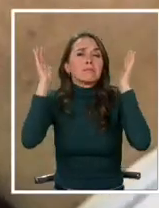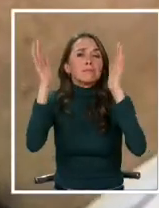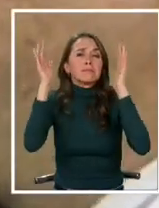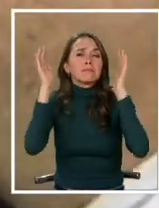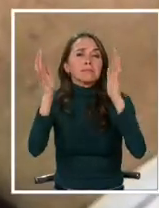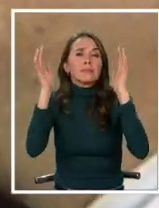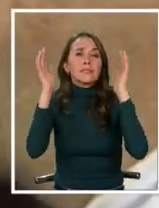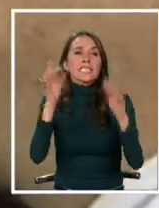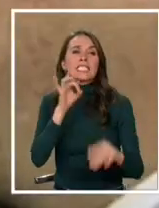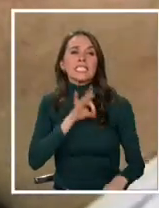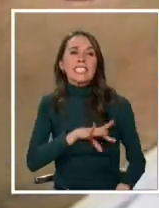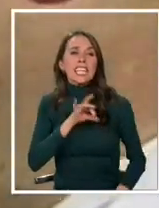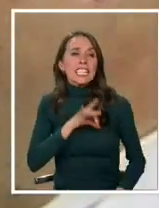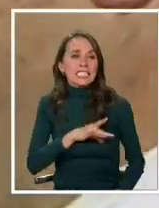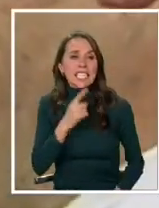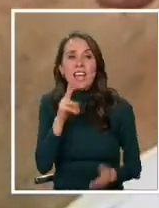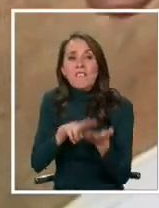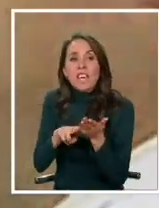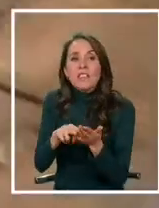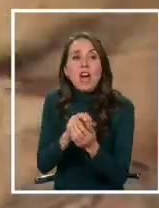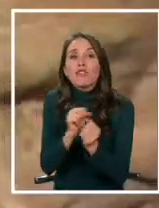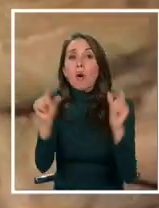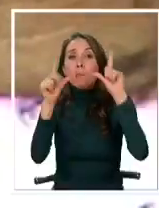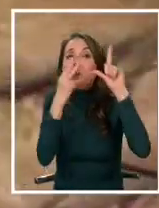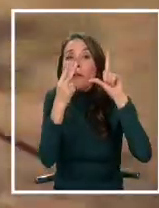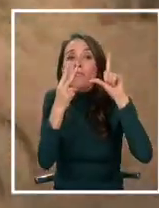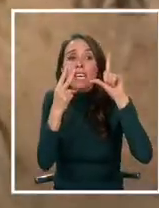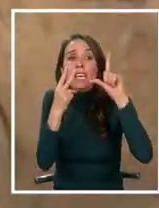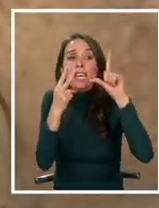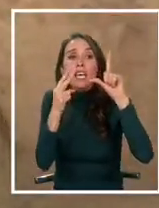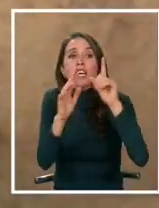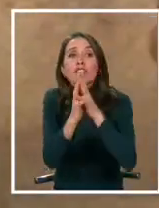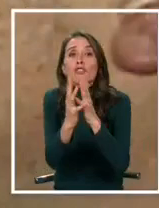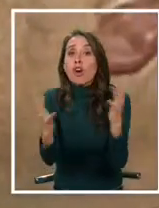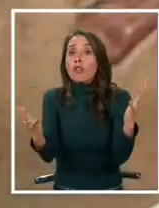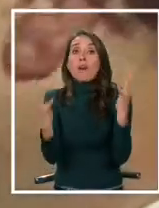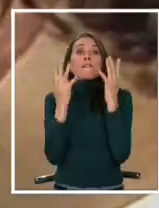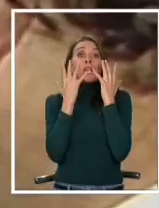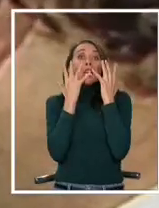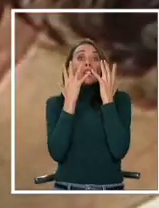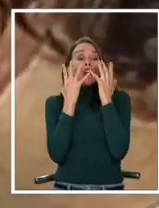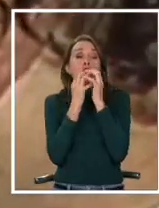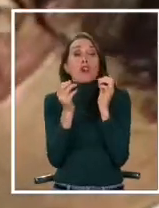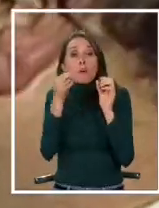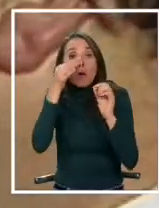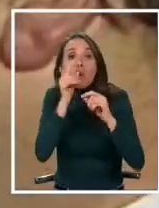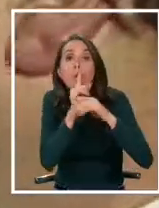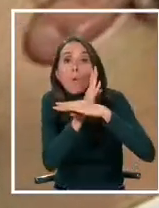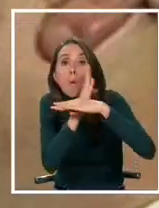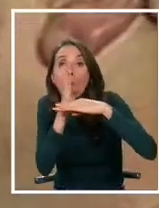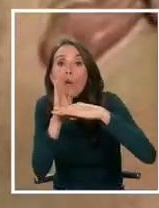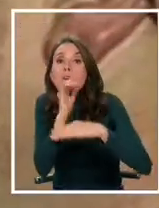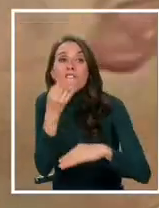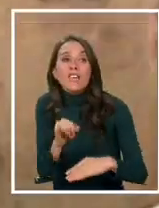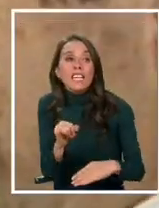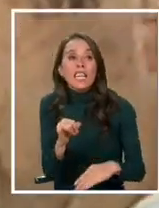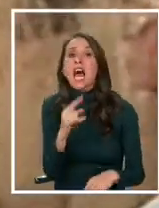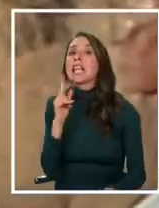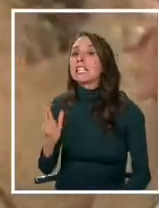emocionante y no la verdad que no lo pude ver porque se me ha tirado toda la gente encima y no lo he podido ver el final